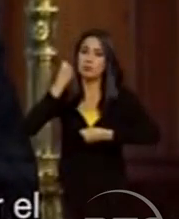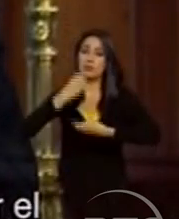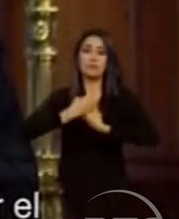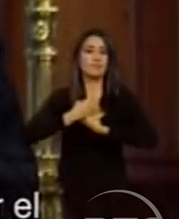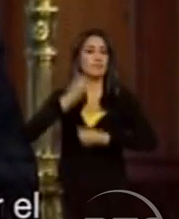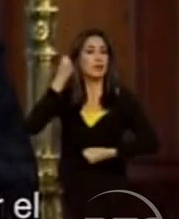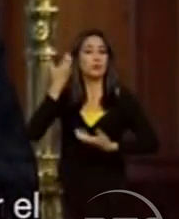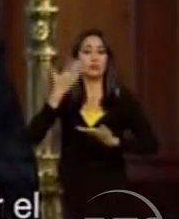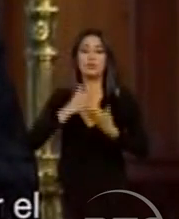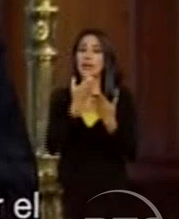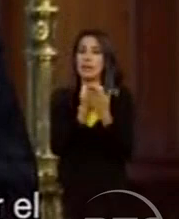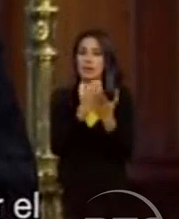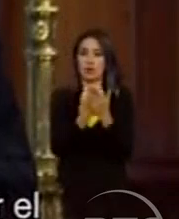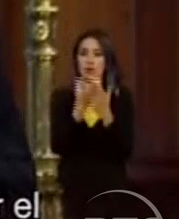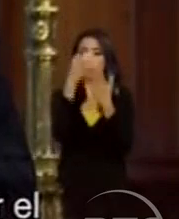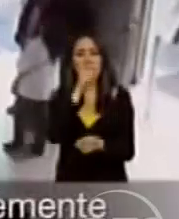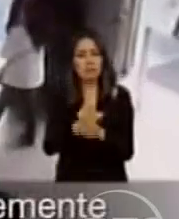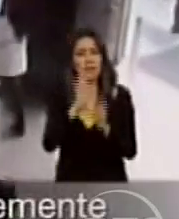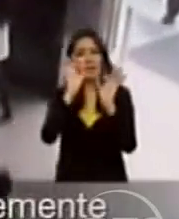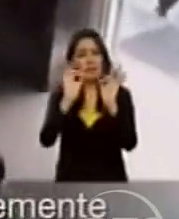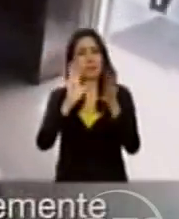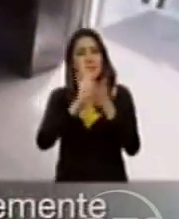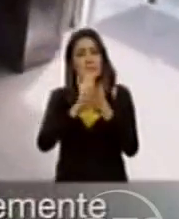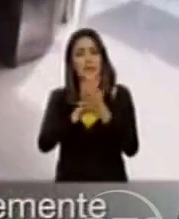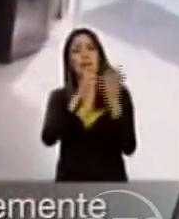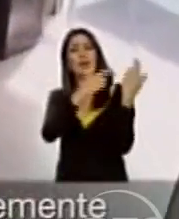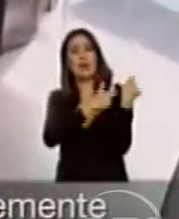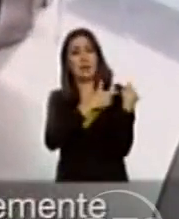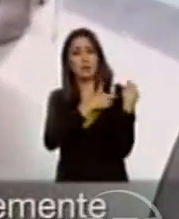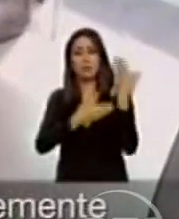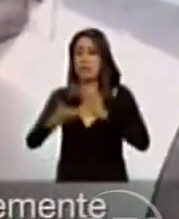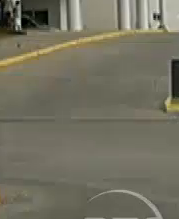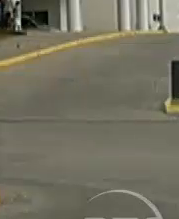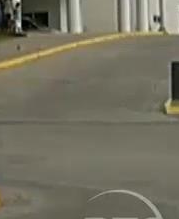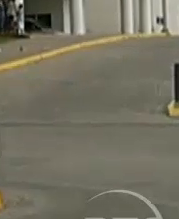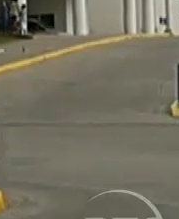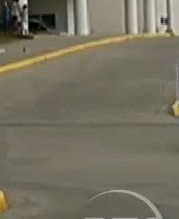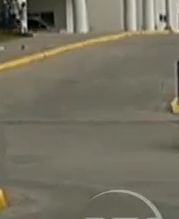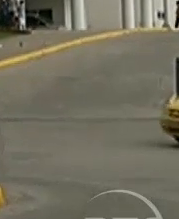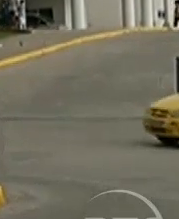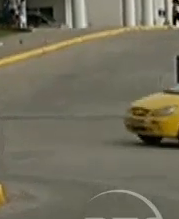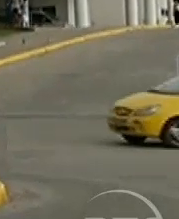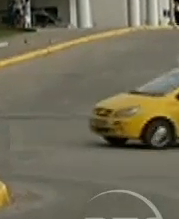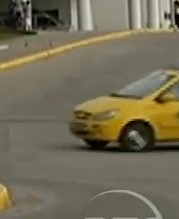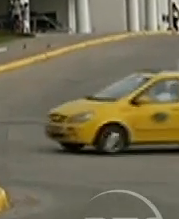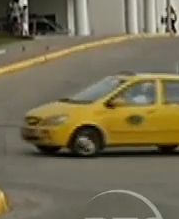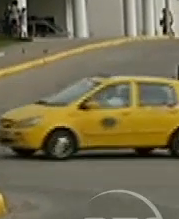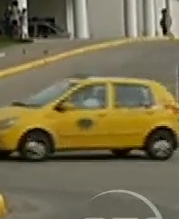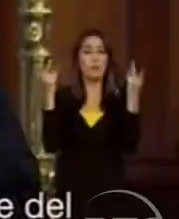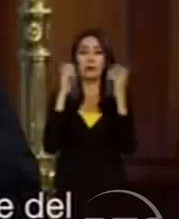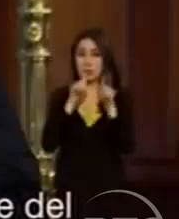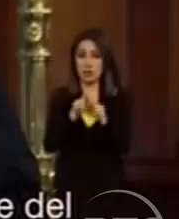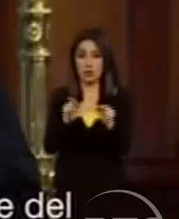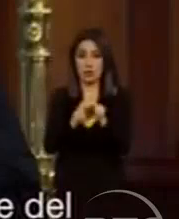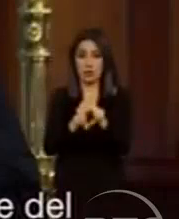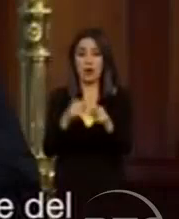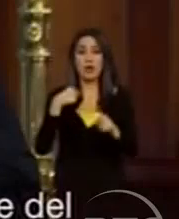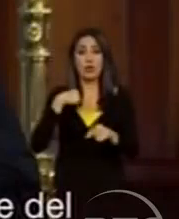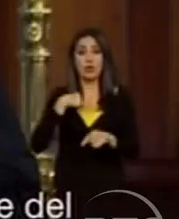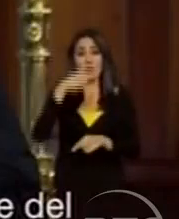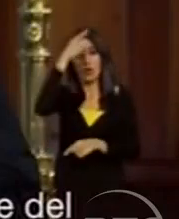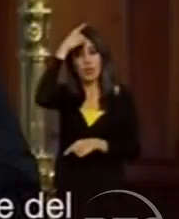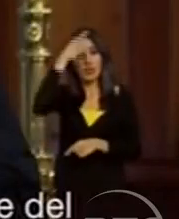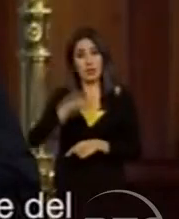reduciéndolo entre el 5 y el 10%. Dentro de los anuncios también se refirió al IES. Ordené